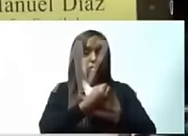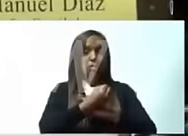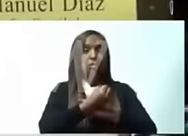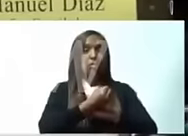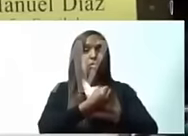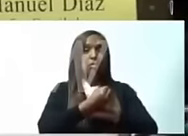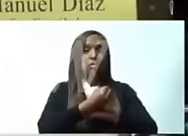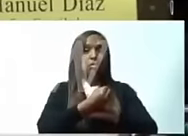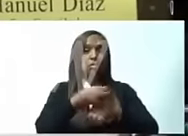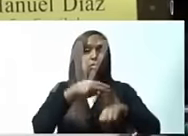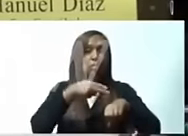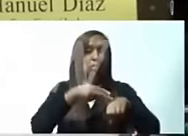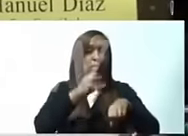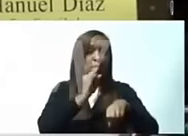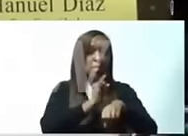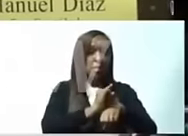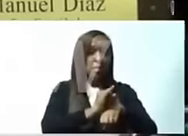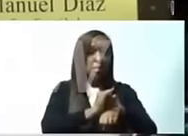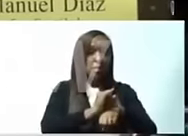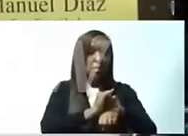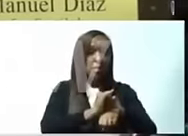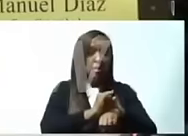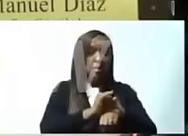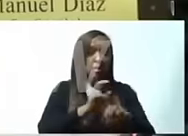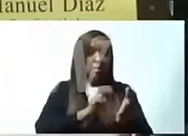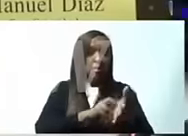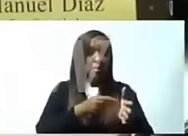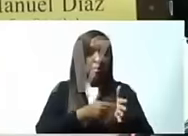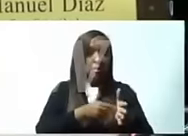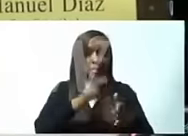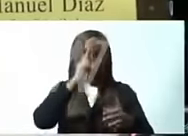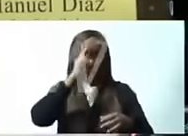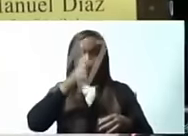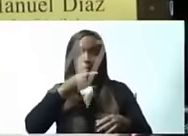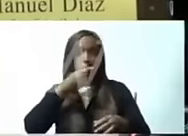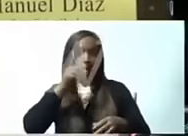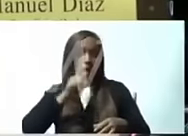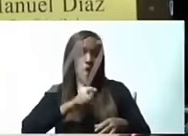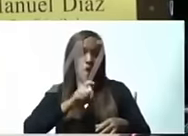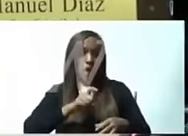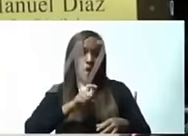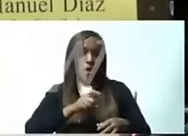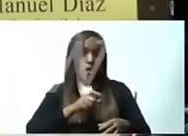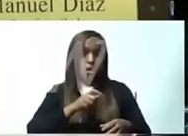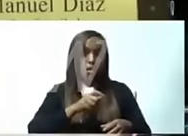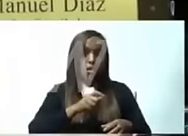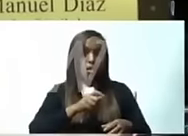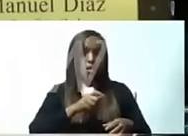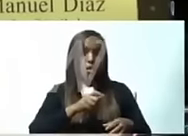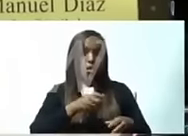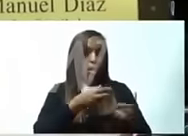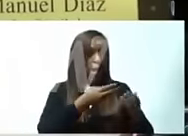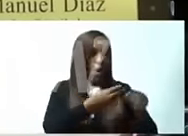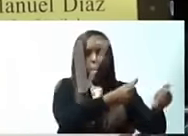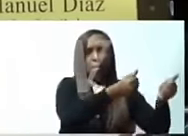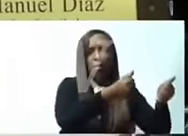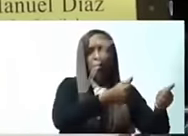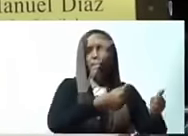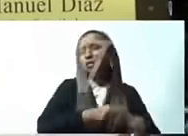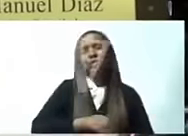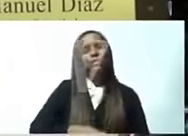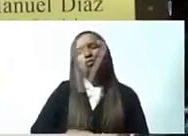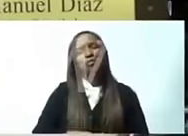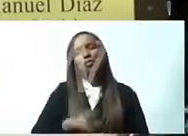La Fuerza del Pueblo ha dicho que condena cada injerencia que exista de cada